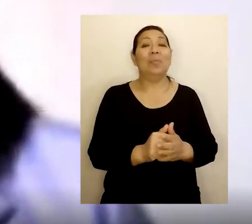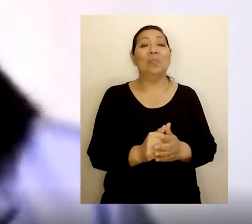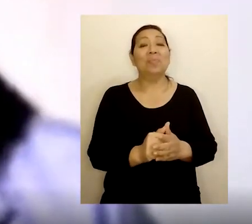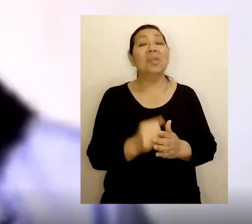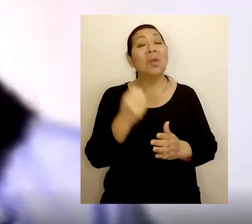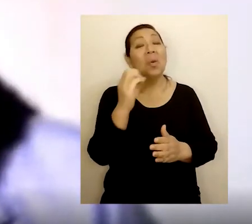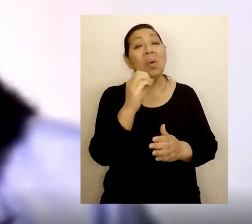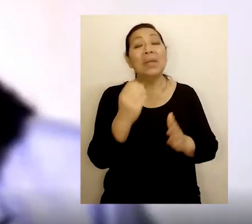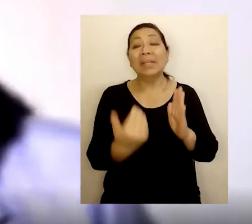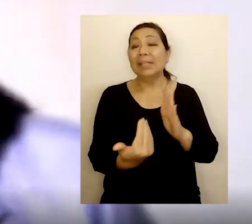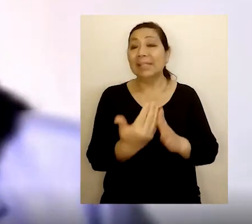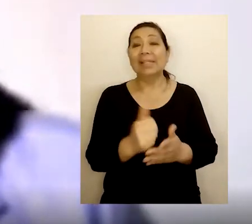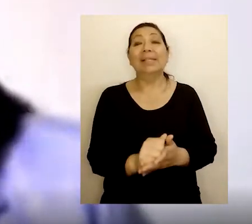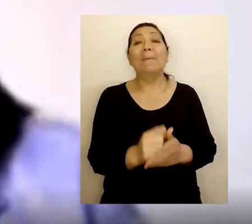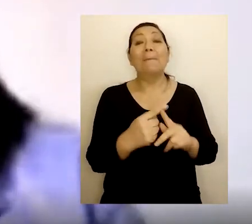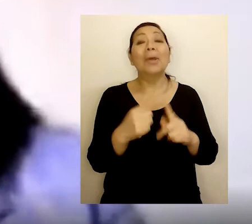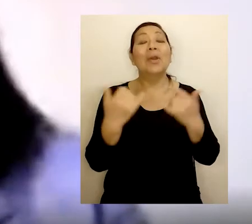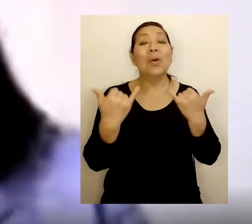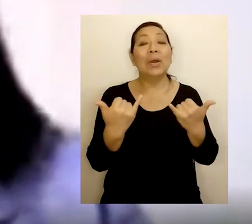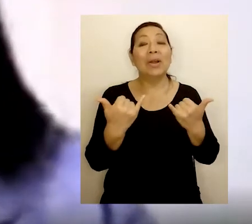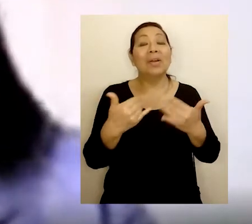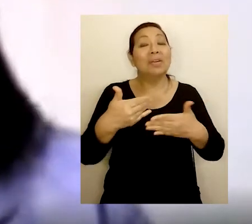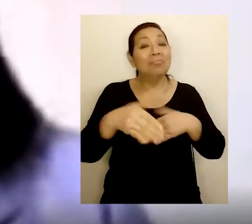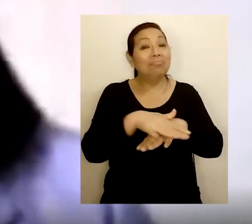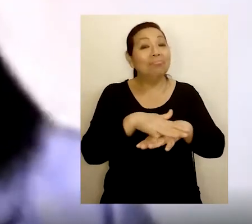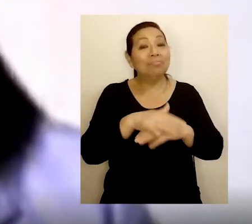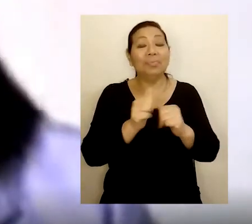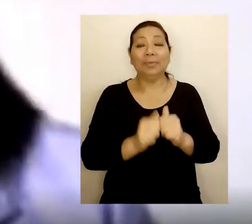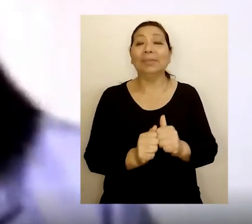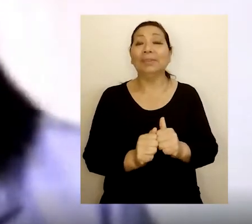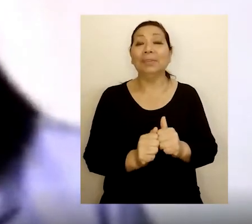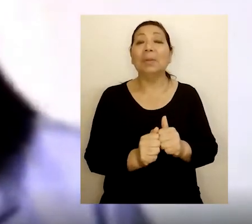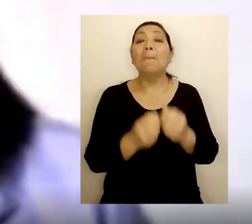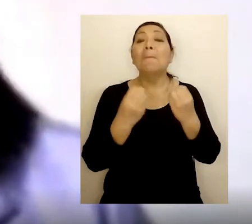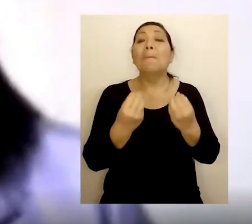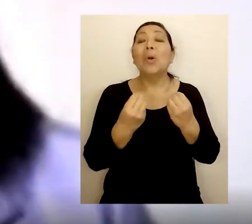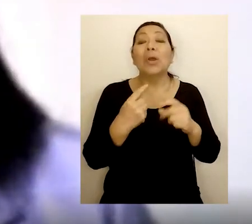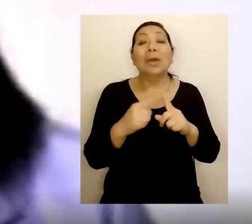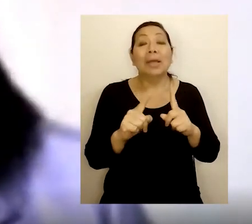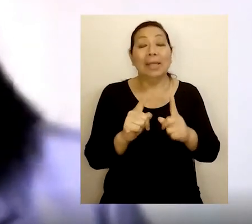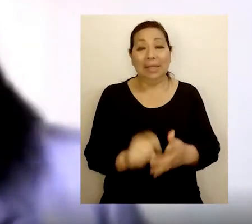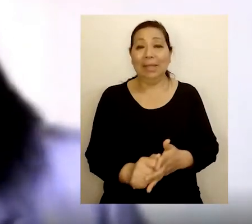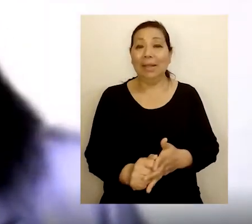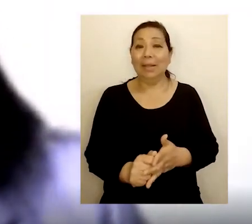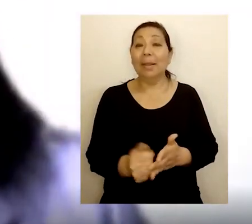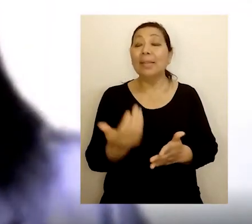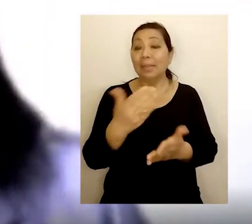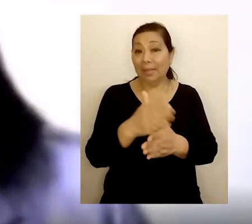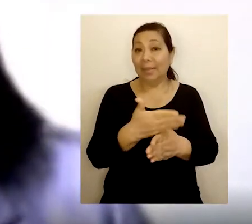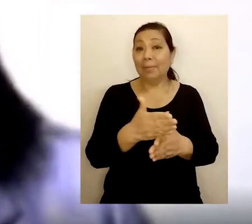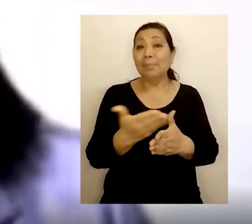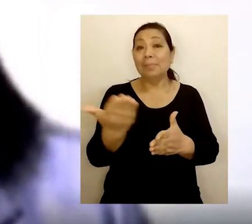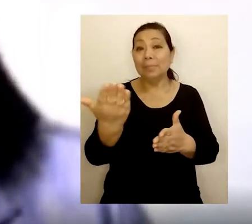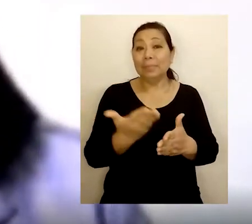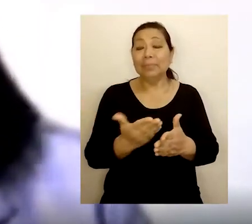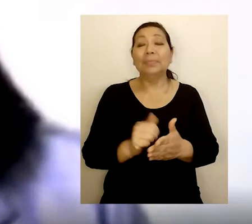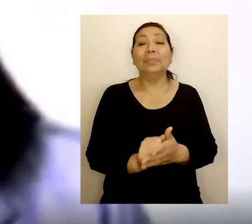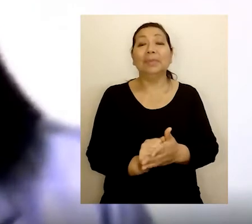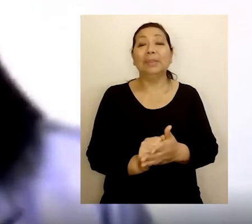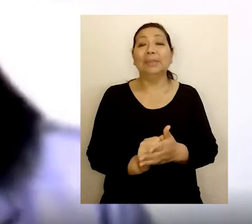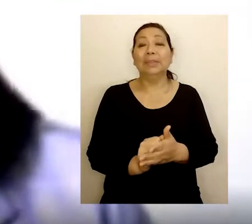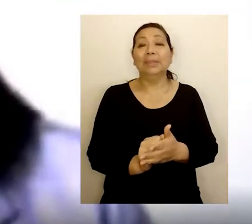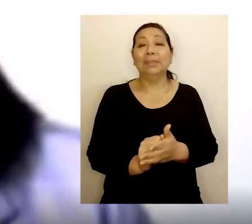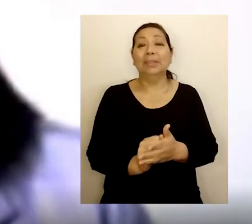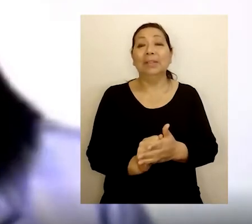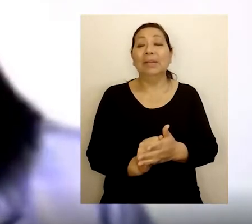de oficio. En este caso, si bien no ha sido de oficio, por sin embargo a la solicitud de parte, la cuestión